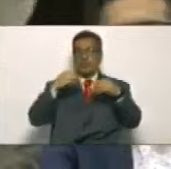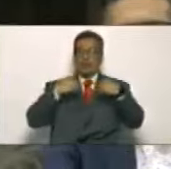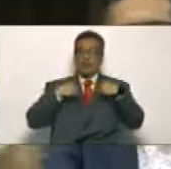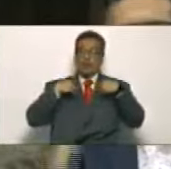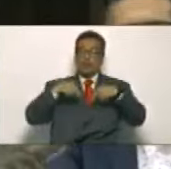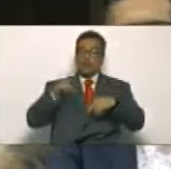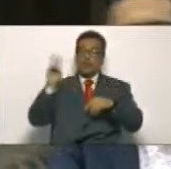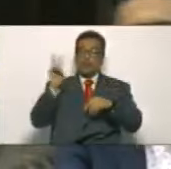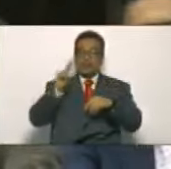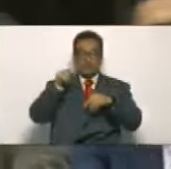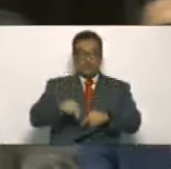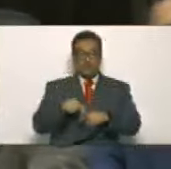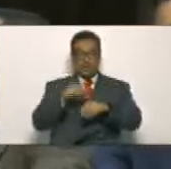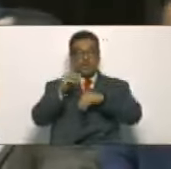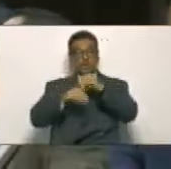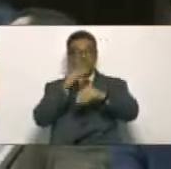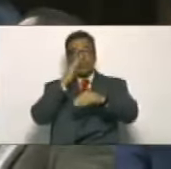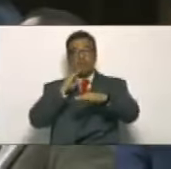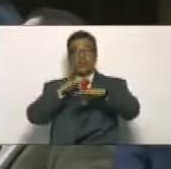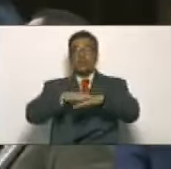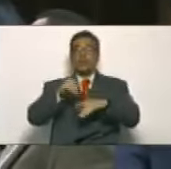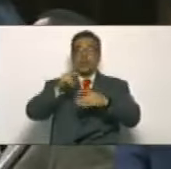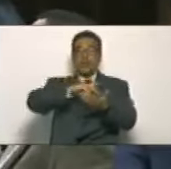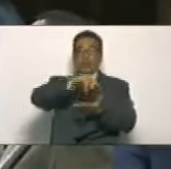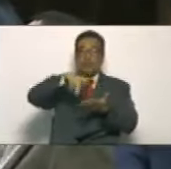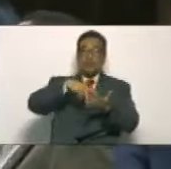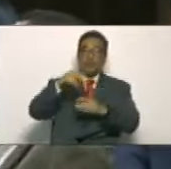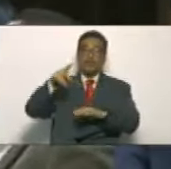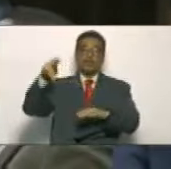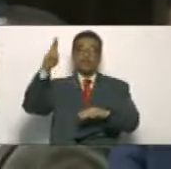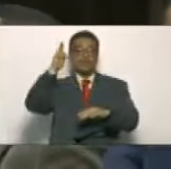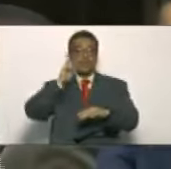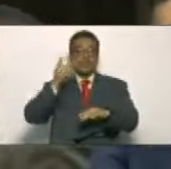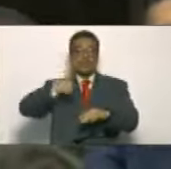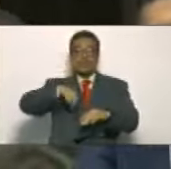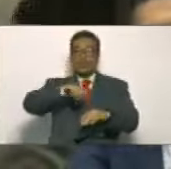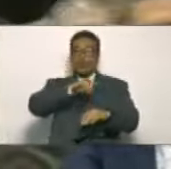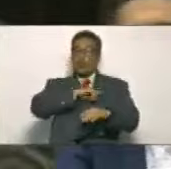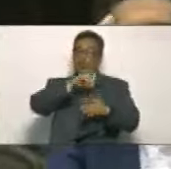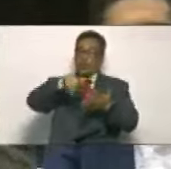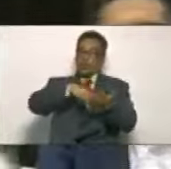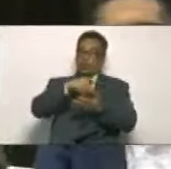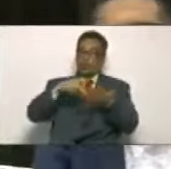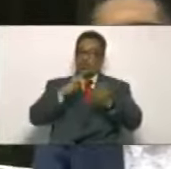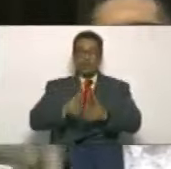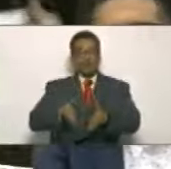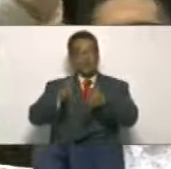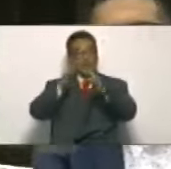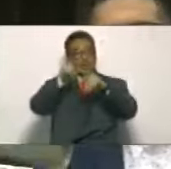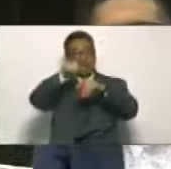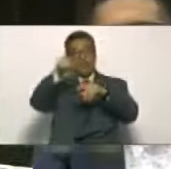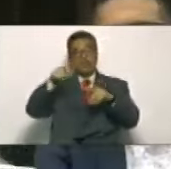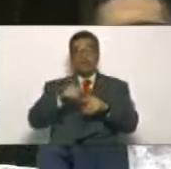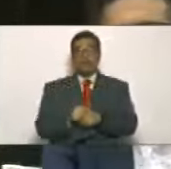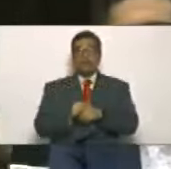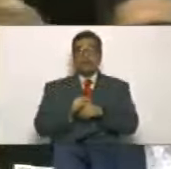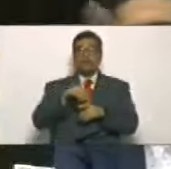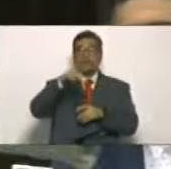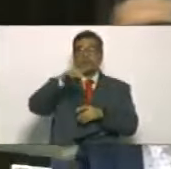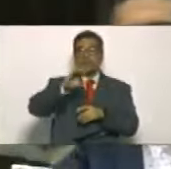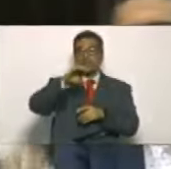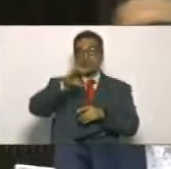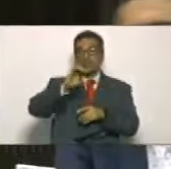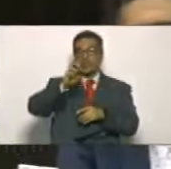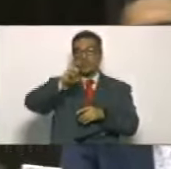hizo los homenajes correspondientes en la Plaza Bolívar a nuestro libertador frente a la estatua ecuestre, fueron Cecilio